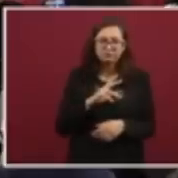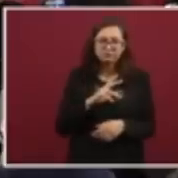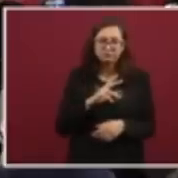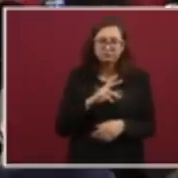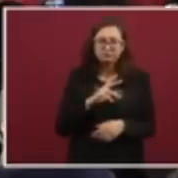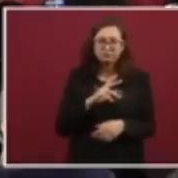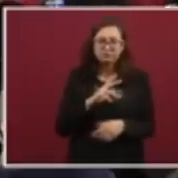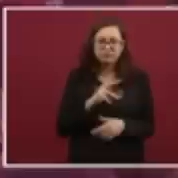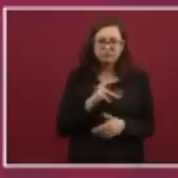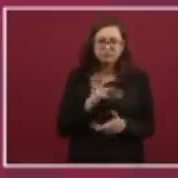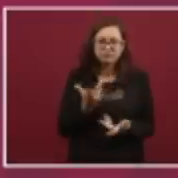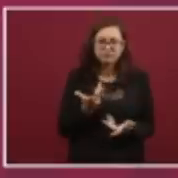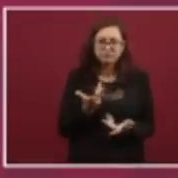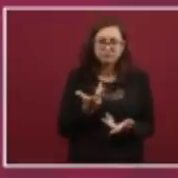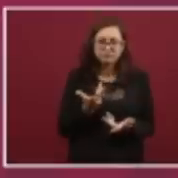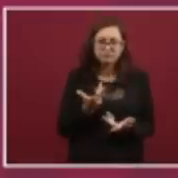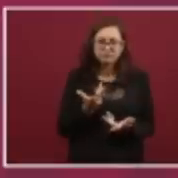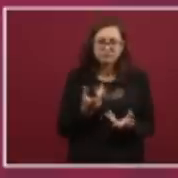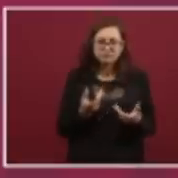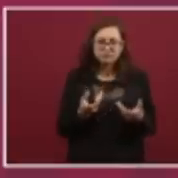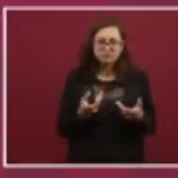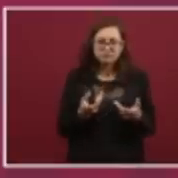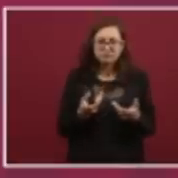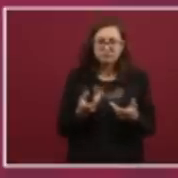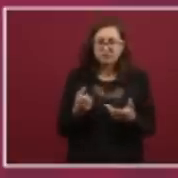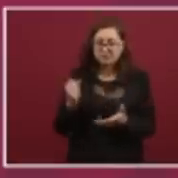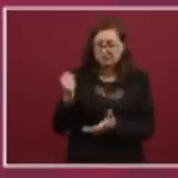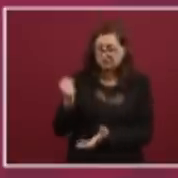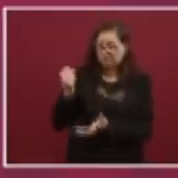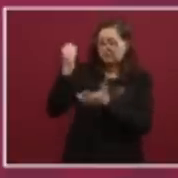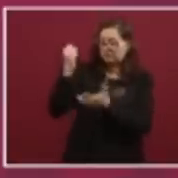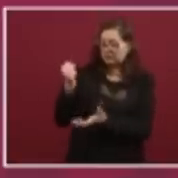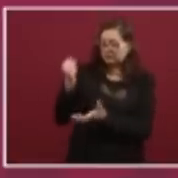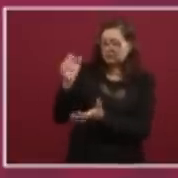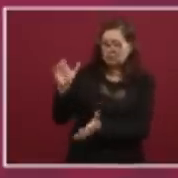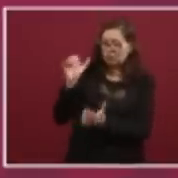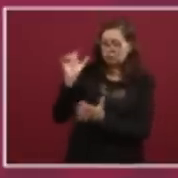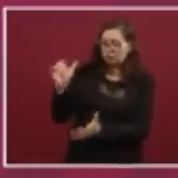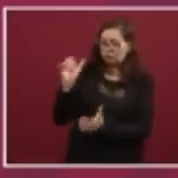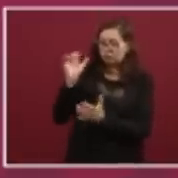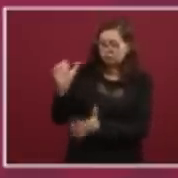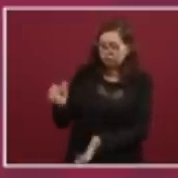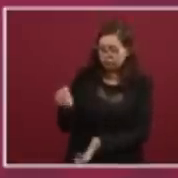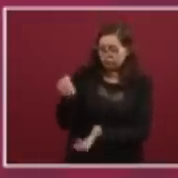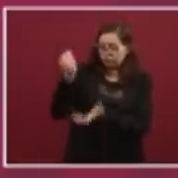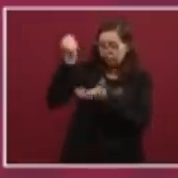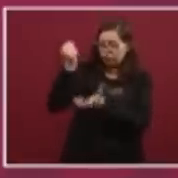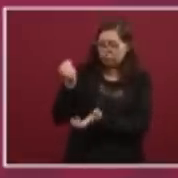gastando más de lo que ingresa